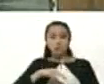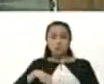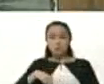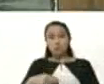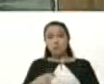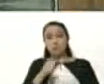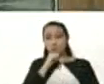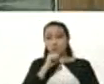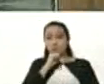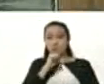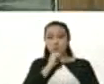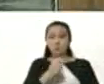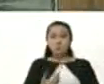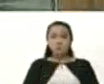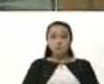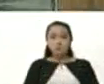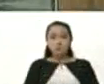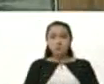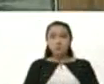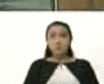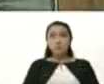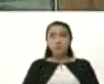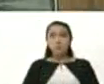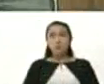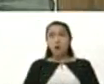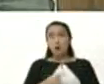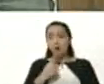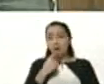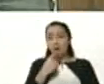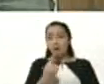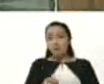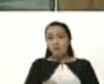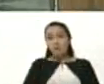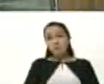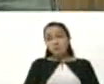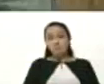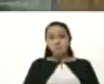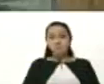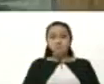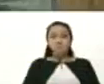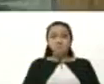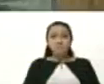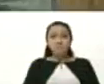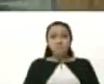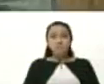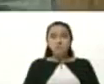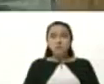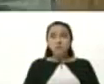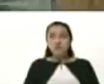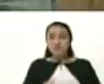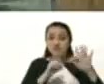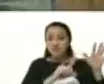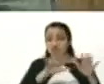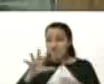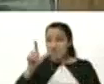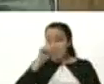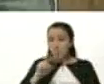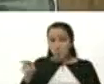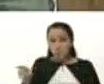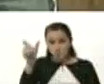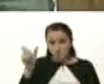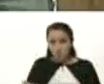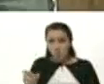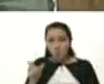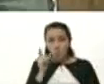ver. Por decirlo de una manera bonita. Mauricio 65 y yo,